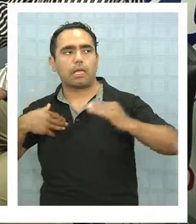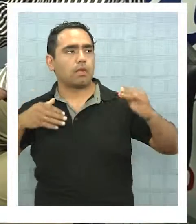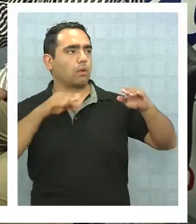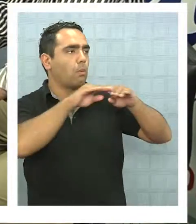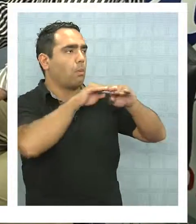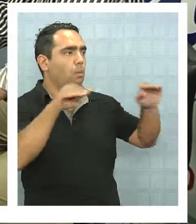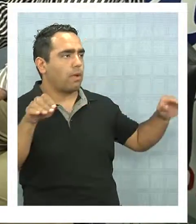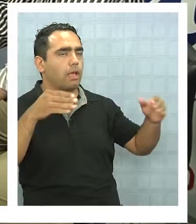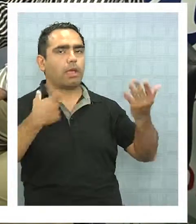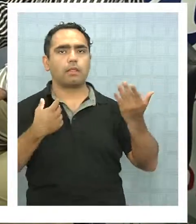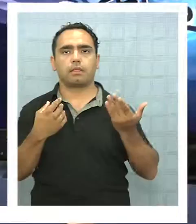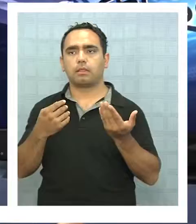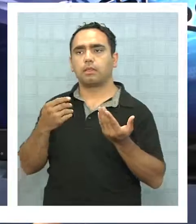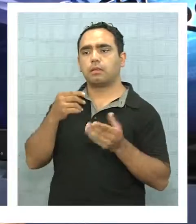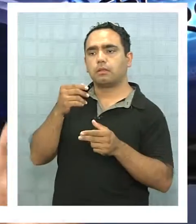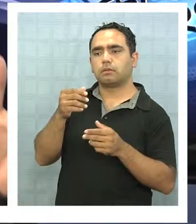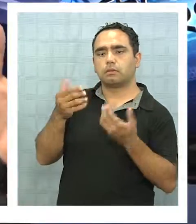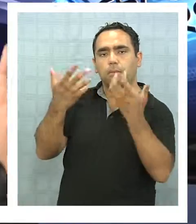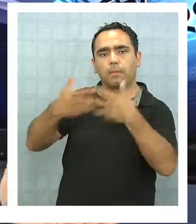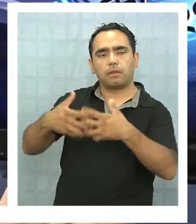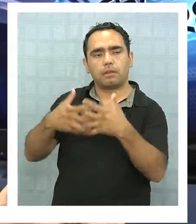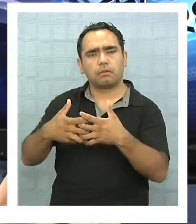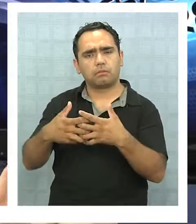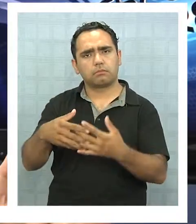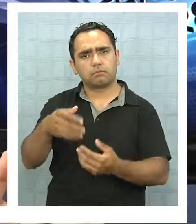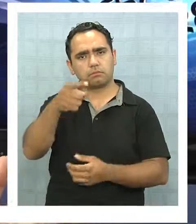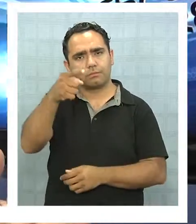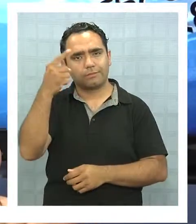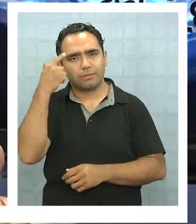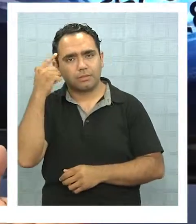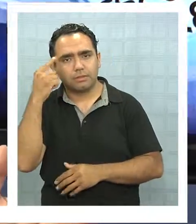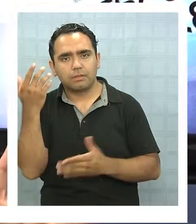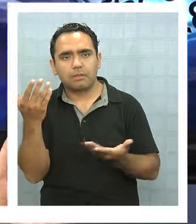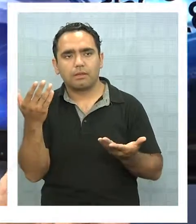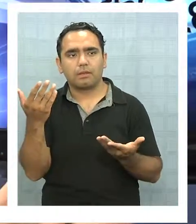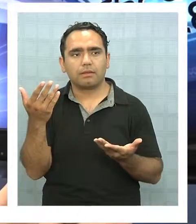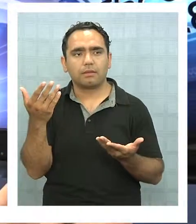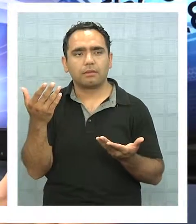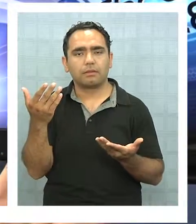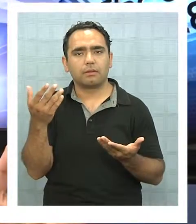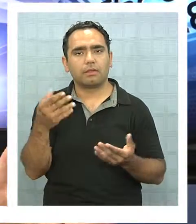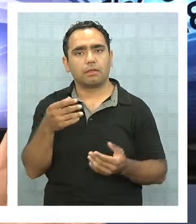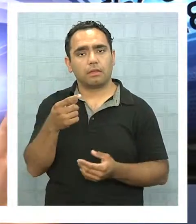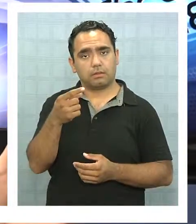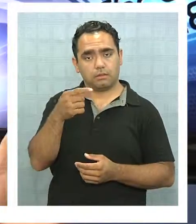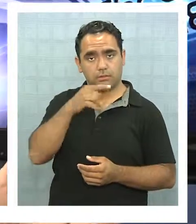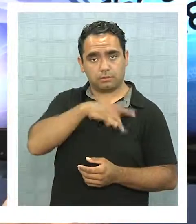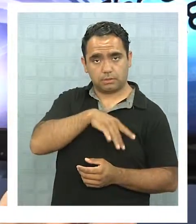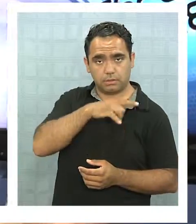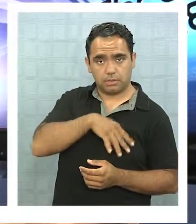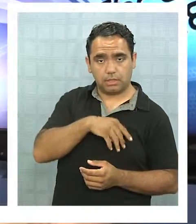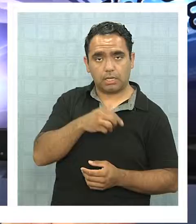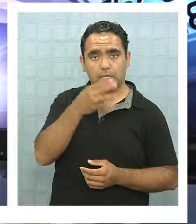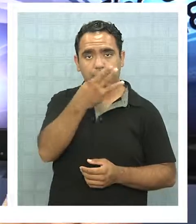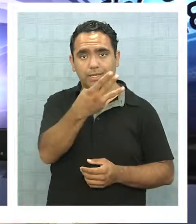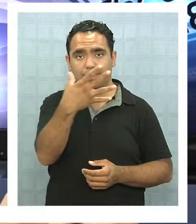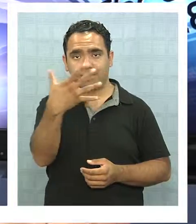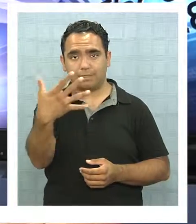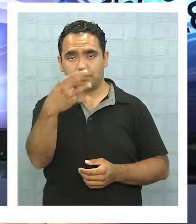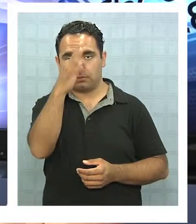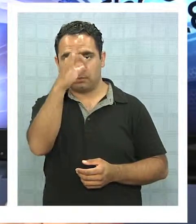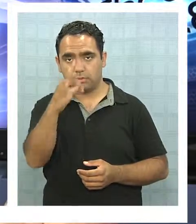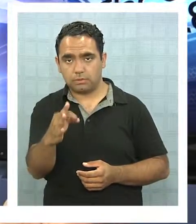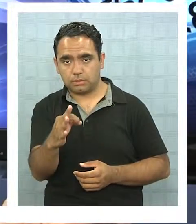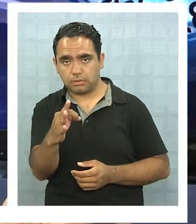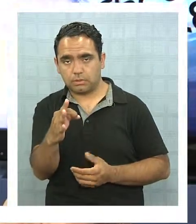renovar maquinarias, en fin, todas las cosas. Imagínense que los salarios en Chile son un 35% del Producto